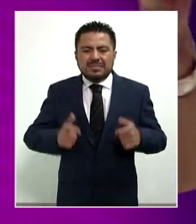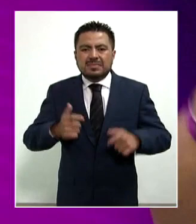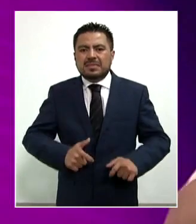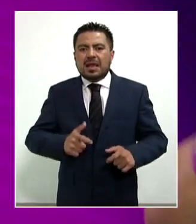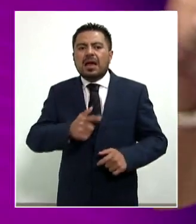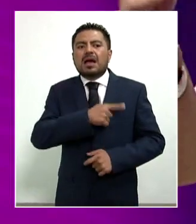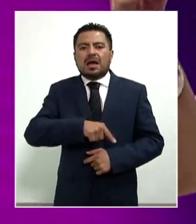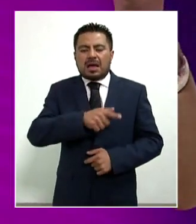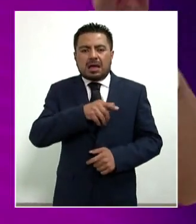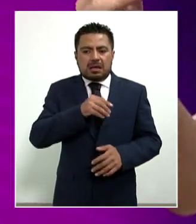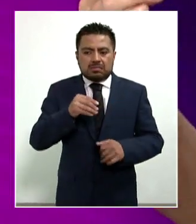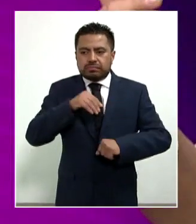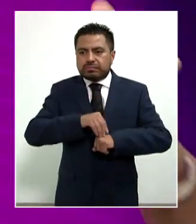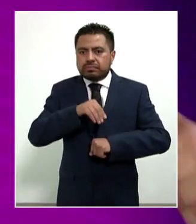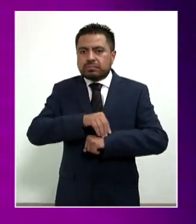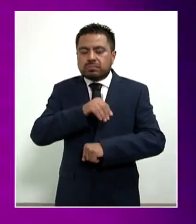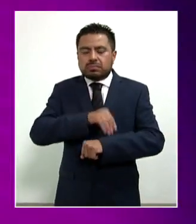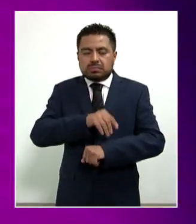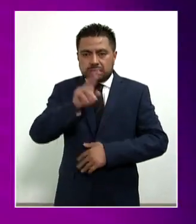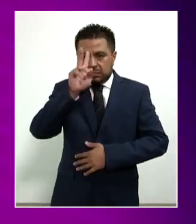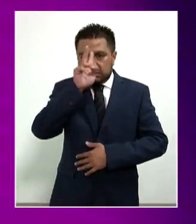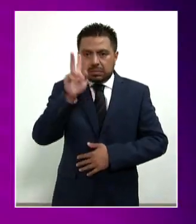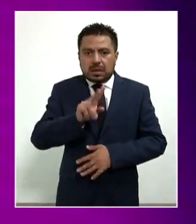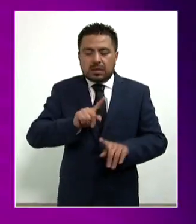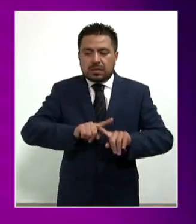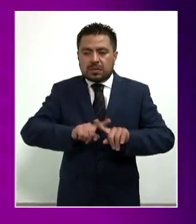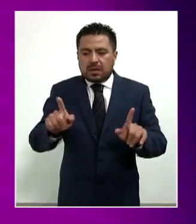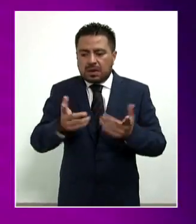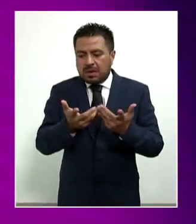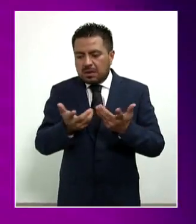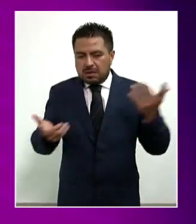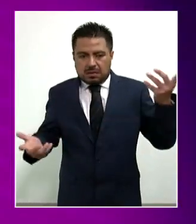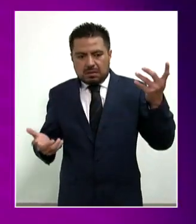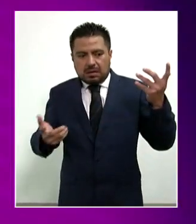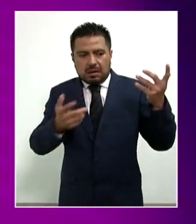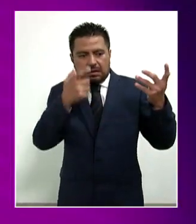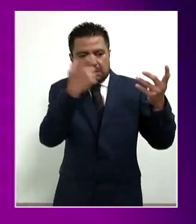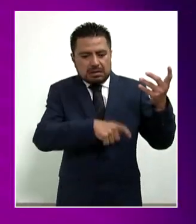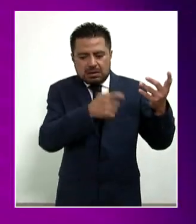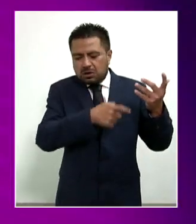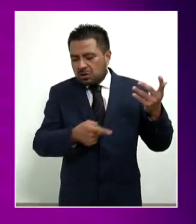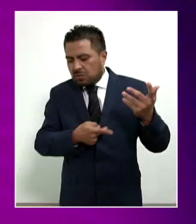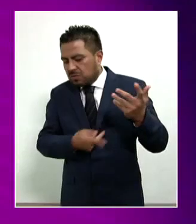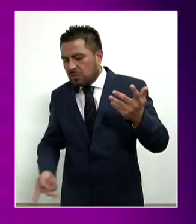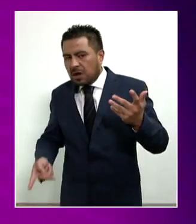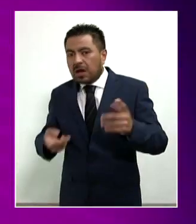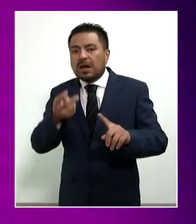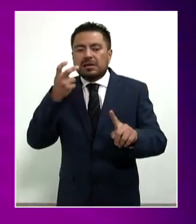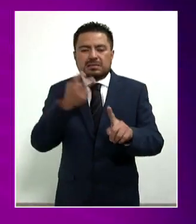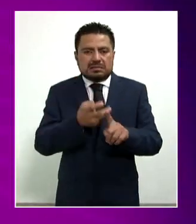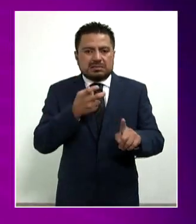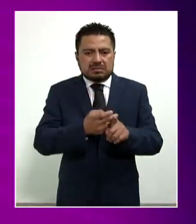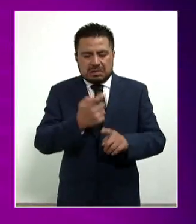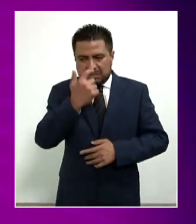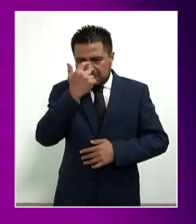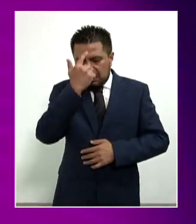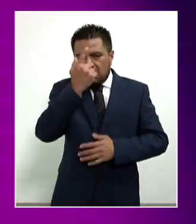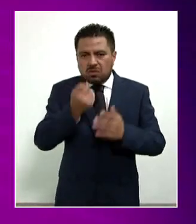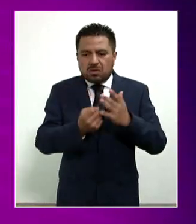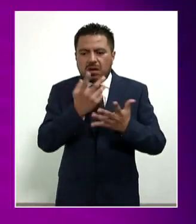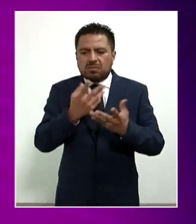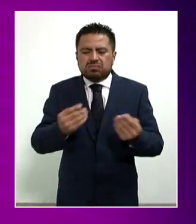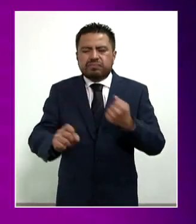han incrementado enormemente la diferencia entre ricos y pobres. Y esto obviamente crea